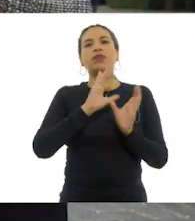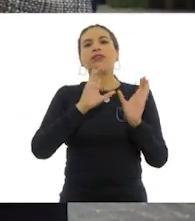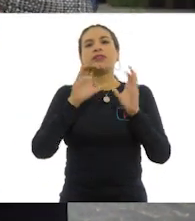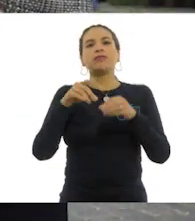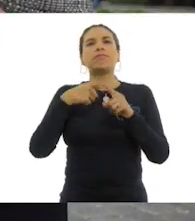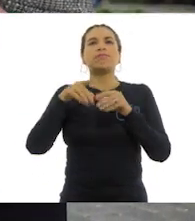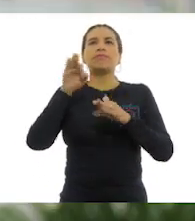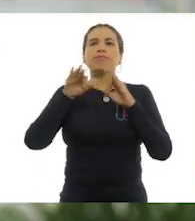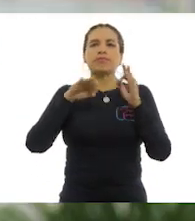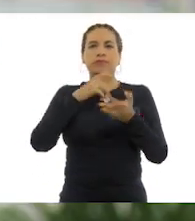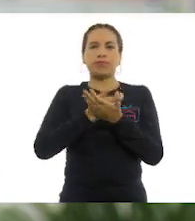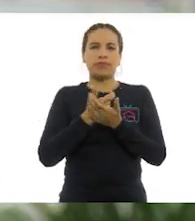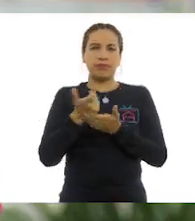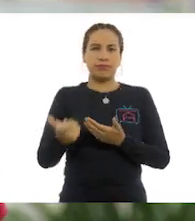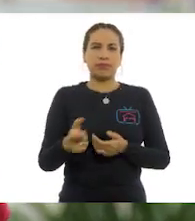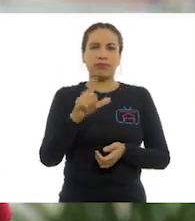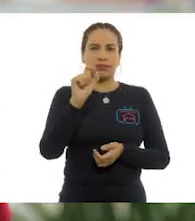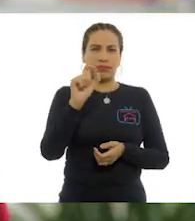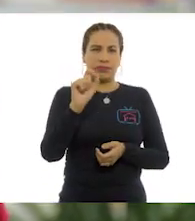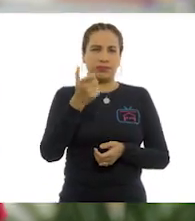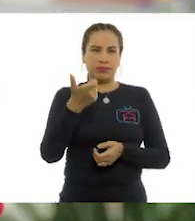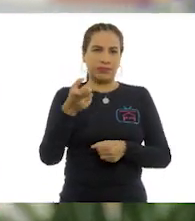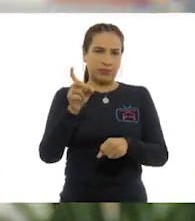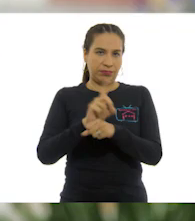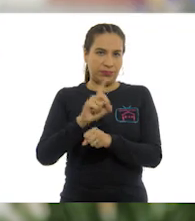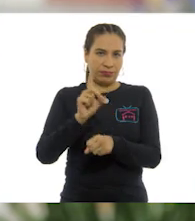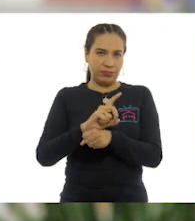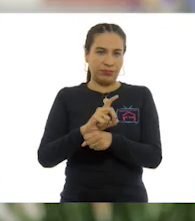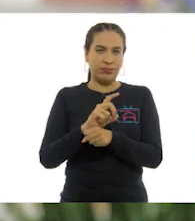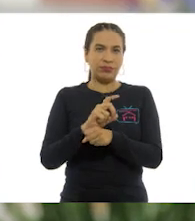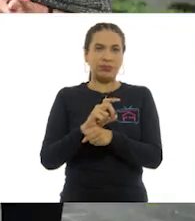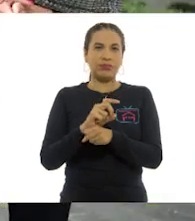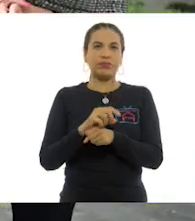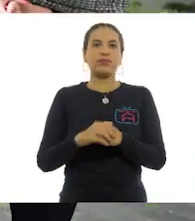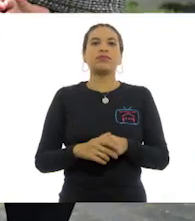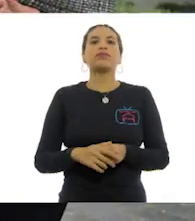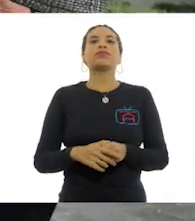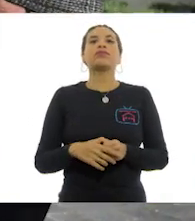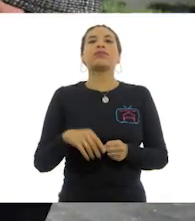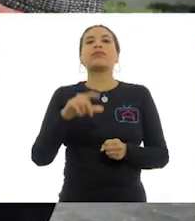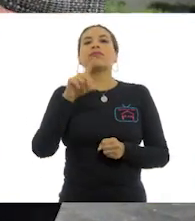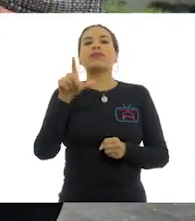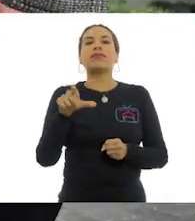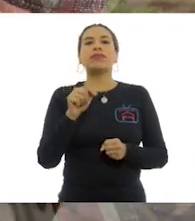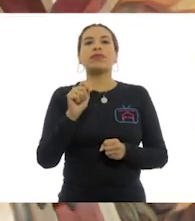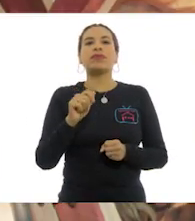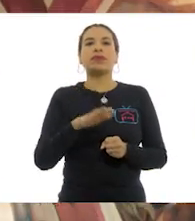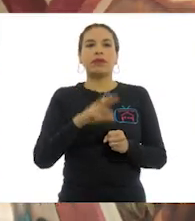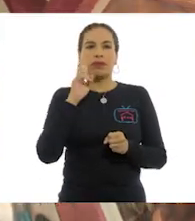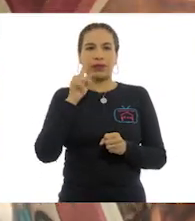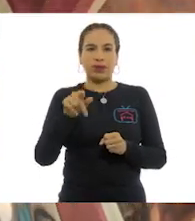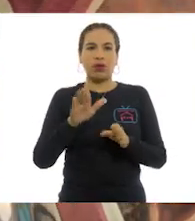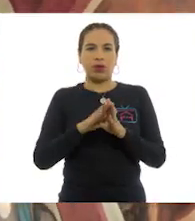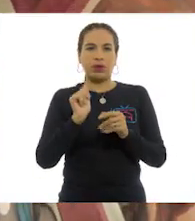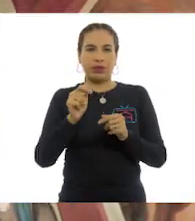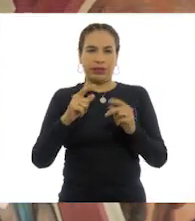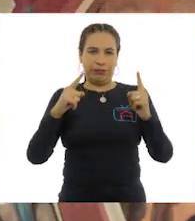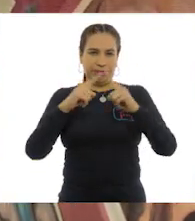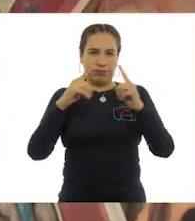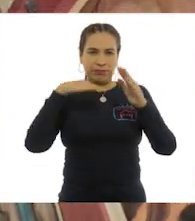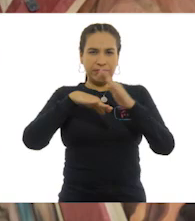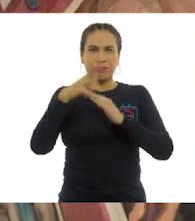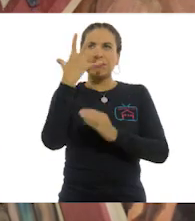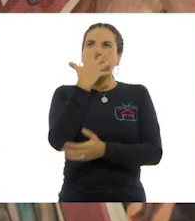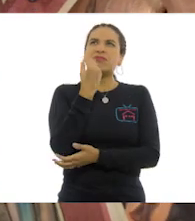trabajo, se le pagan 20 pesos diarios y él acepta pintar nuestra capilla. ¿Qué motivos aparecen en la